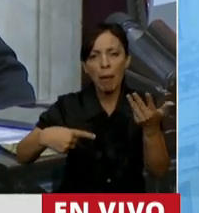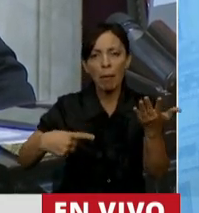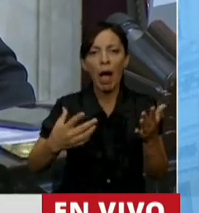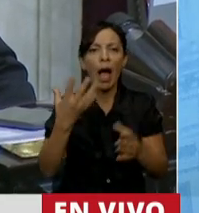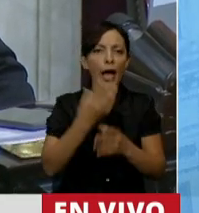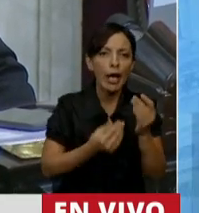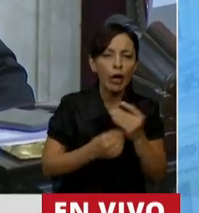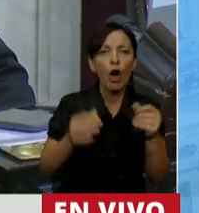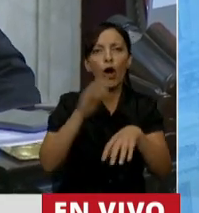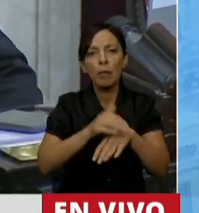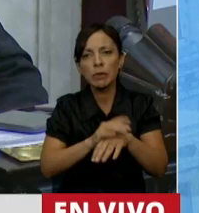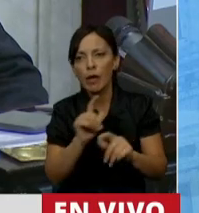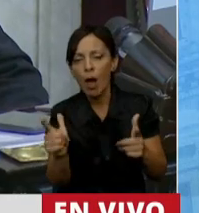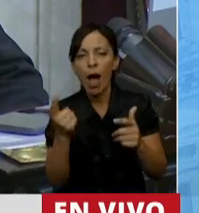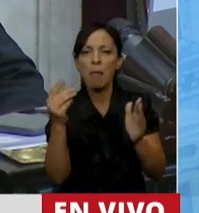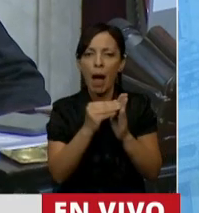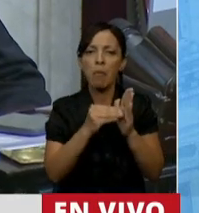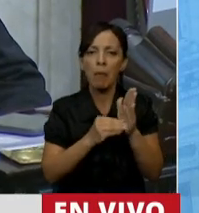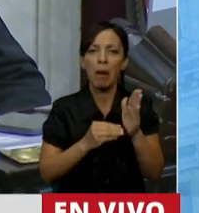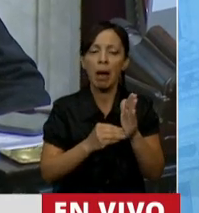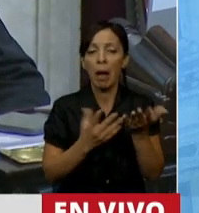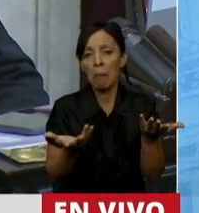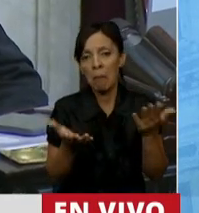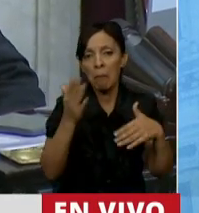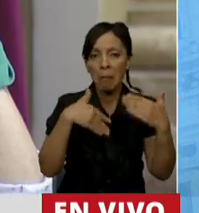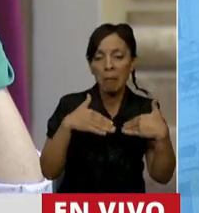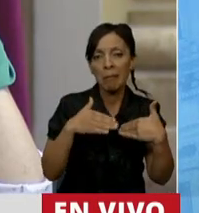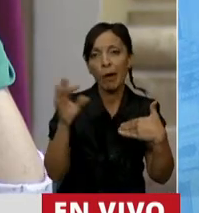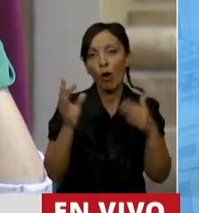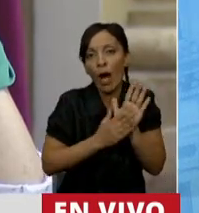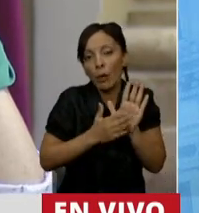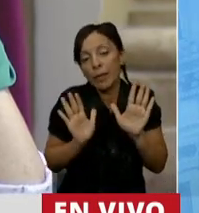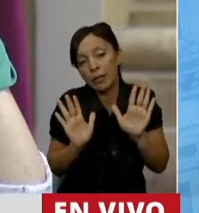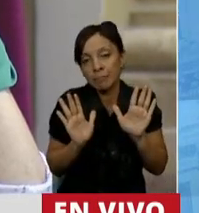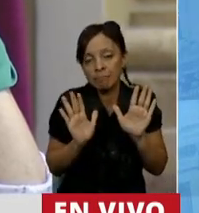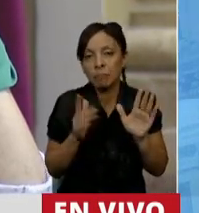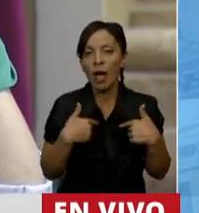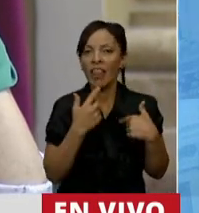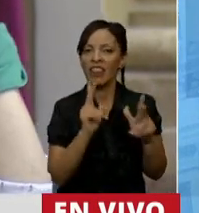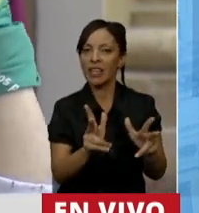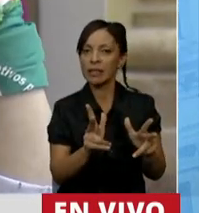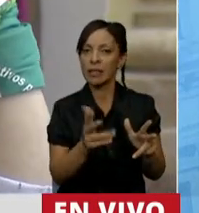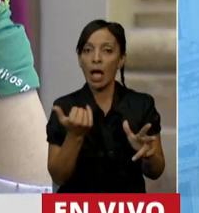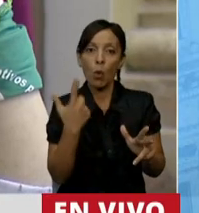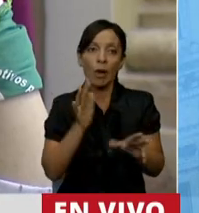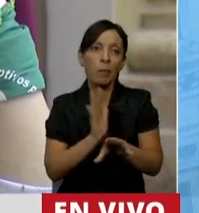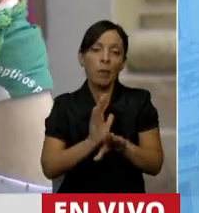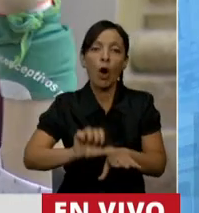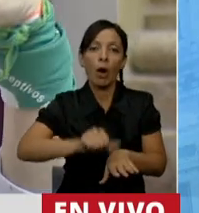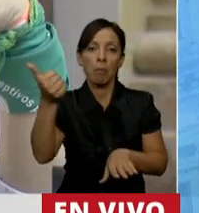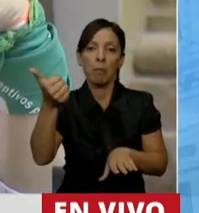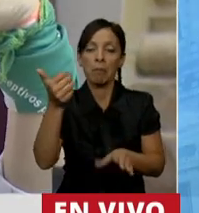de responsabilidad, bajo un pretexto o un argumento donde se nos dice que hay una victoria de los